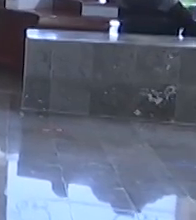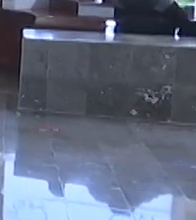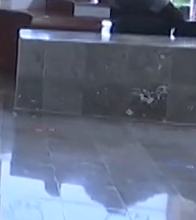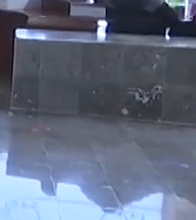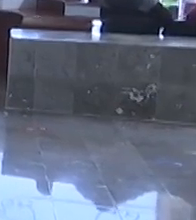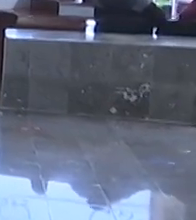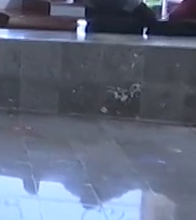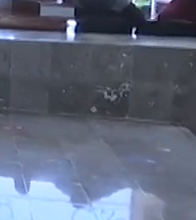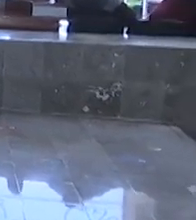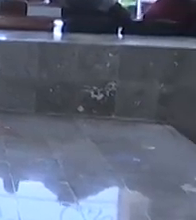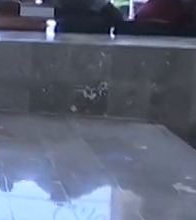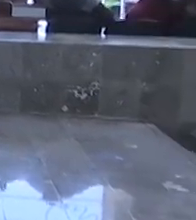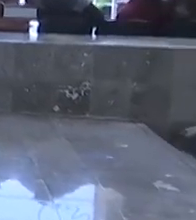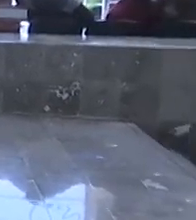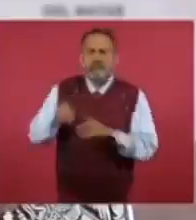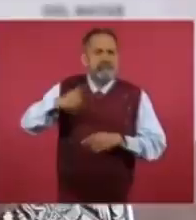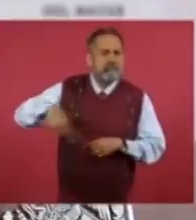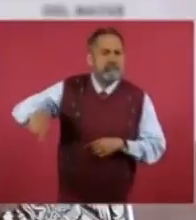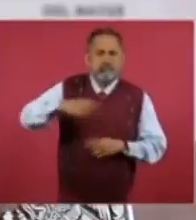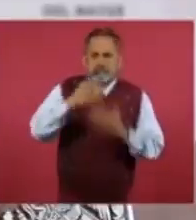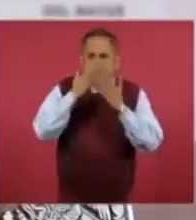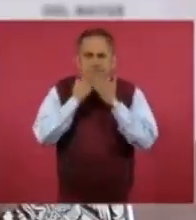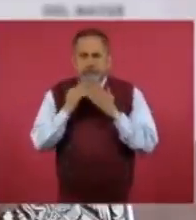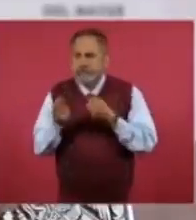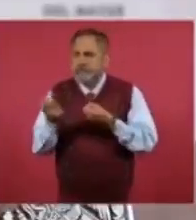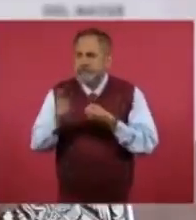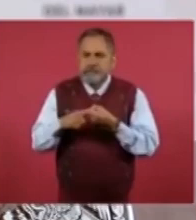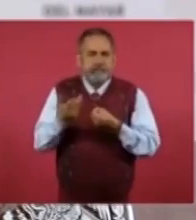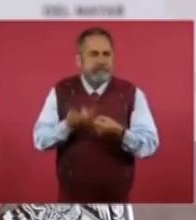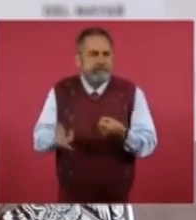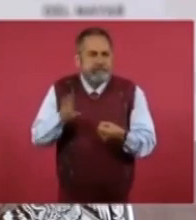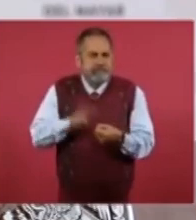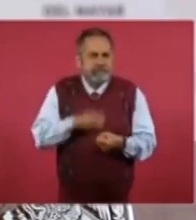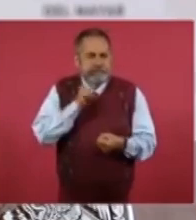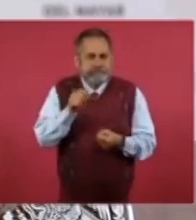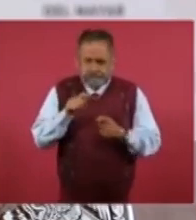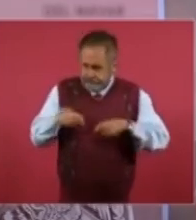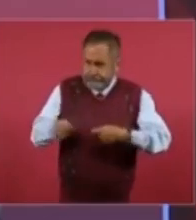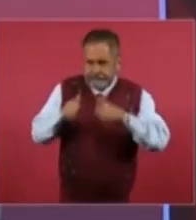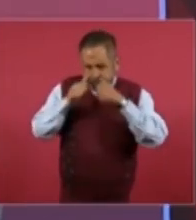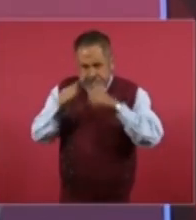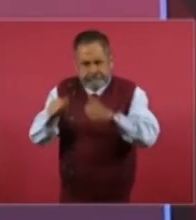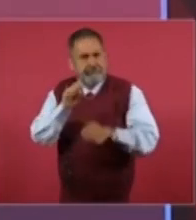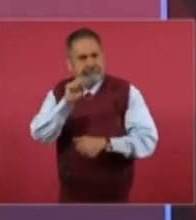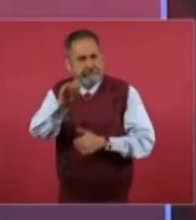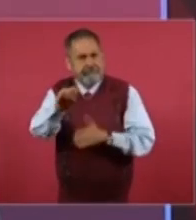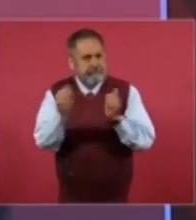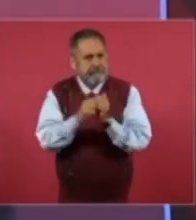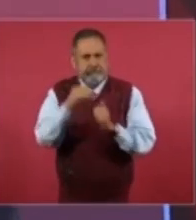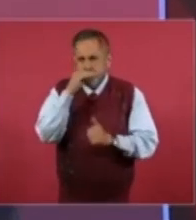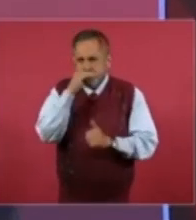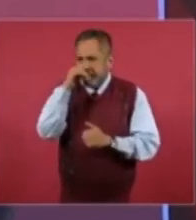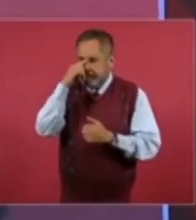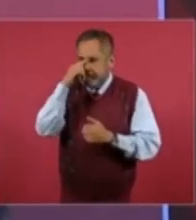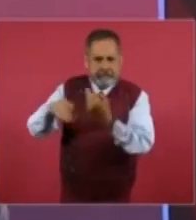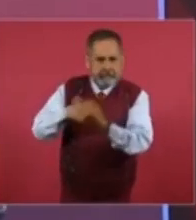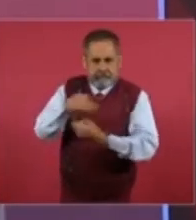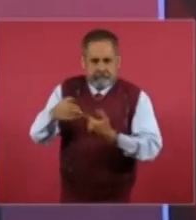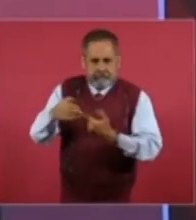El director del Instituto Mexicano del Seguro Social, Zoe Robledo Aburto, informó que en los 22 hospitales del IMSS Bienestar en Tlaxcala ya